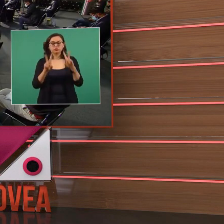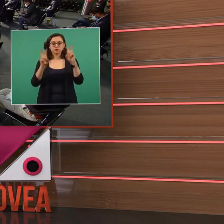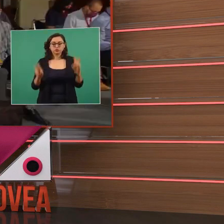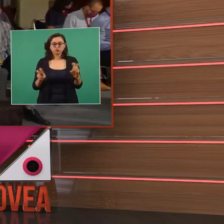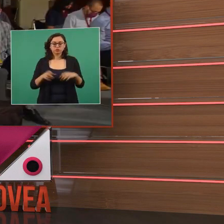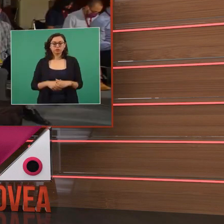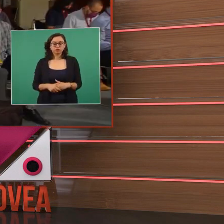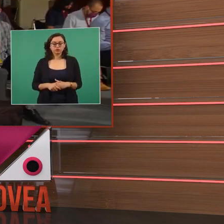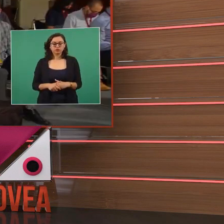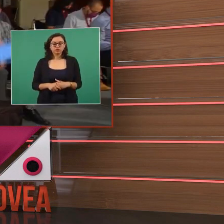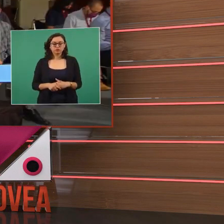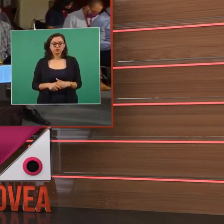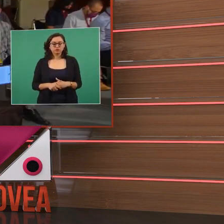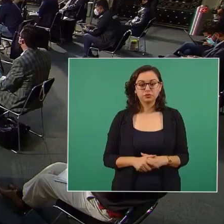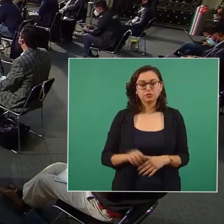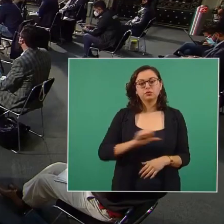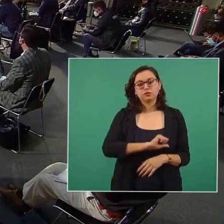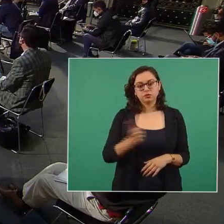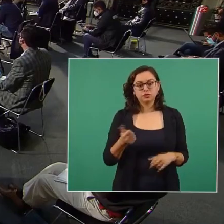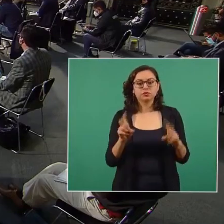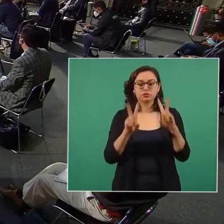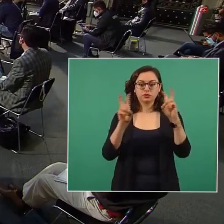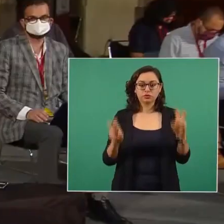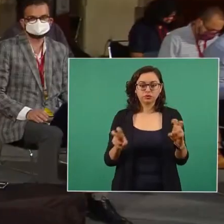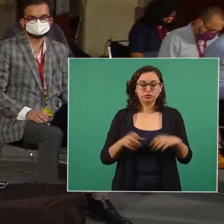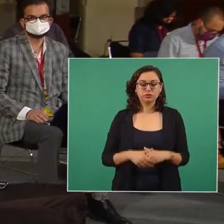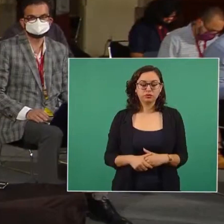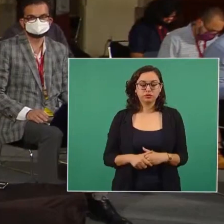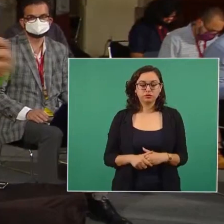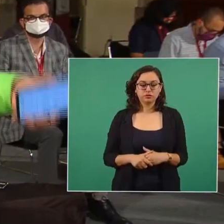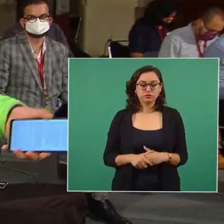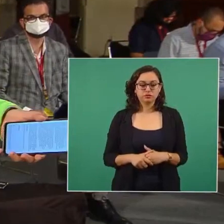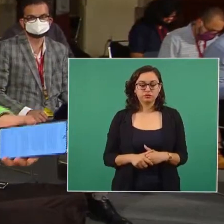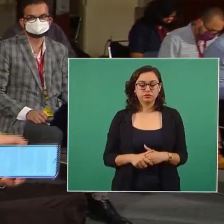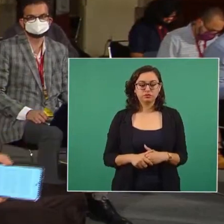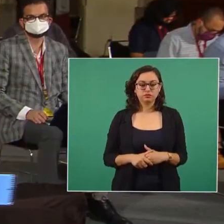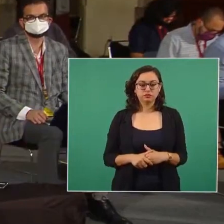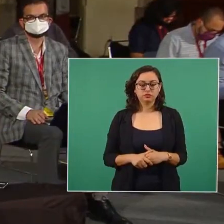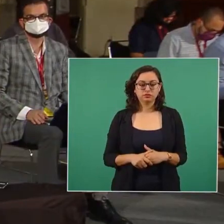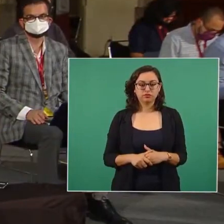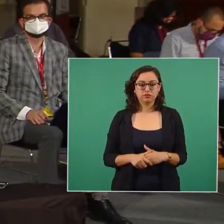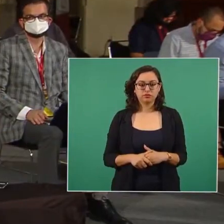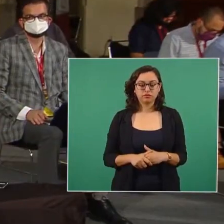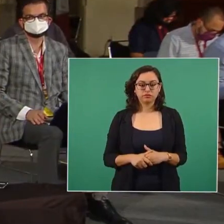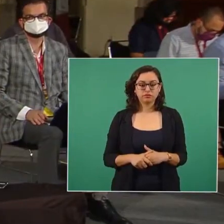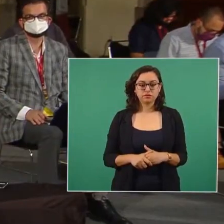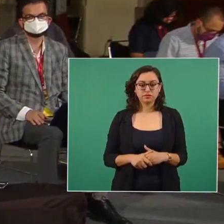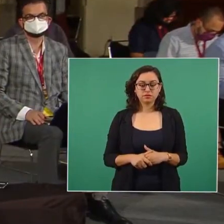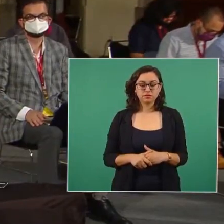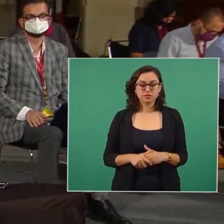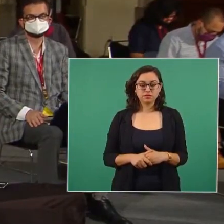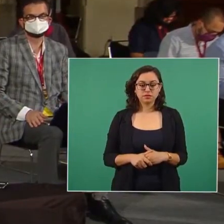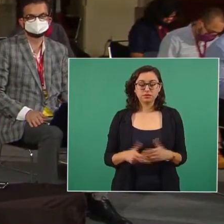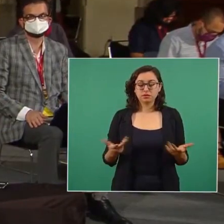este reportero que hizo un cuestionamiento el jueves 3. Me gustaría preguntarle sobre la tabla que nos mostraba al inicio